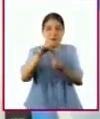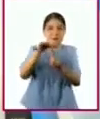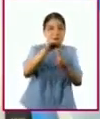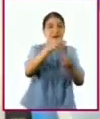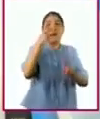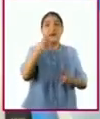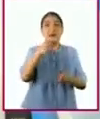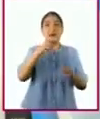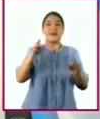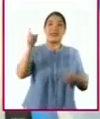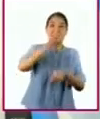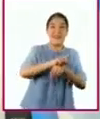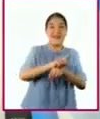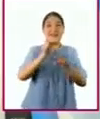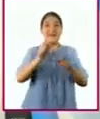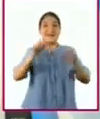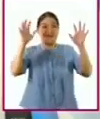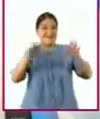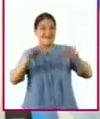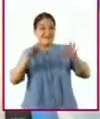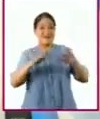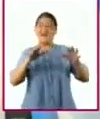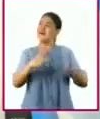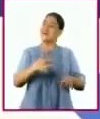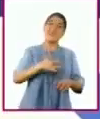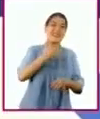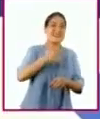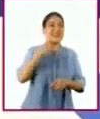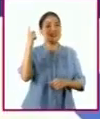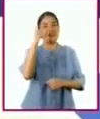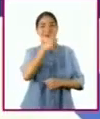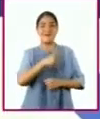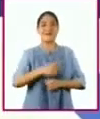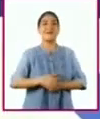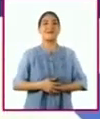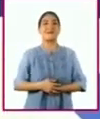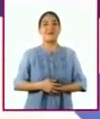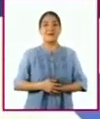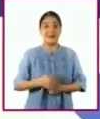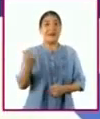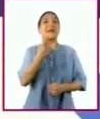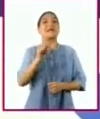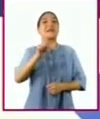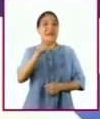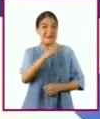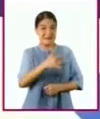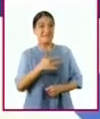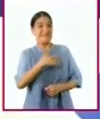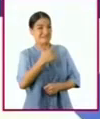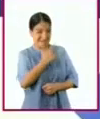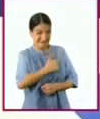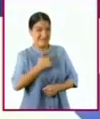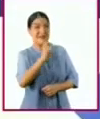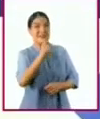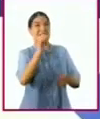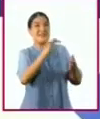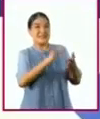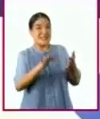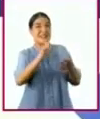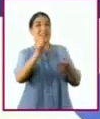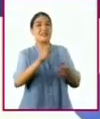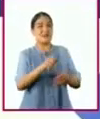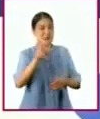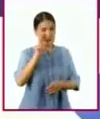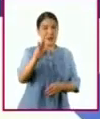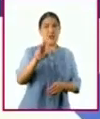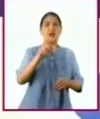verano imperaban condiciones muy duras. ¿Qué tal, Enrique? ¿Te gustó el texto? ¿Notaste